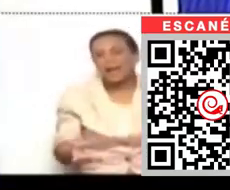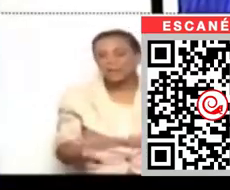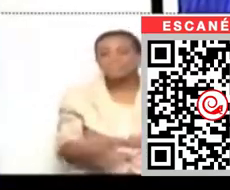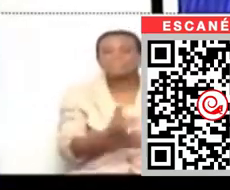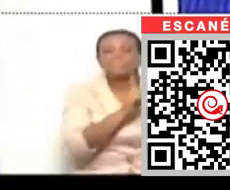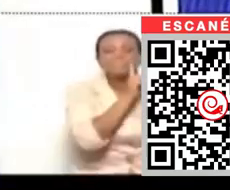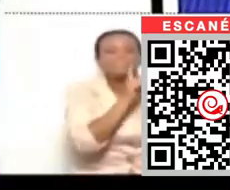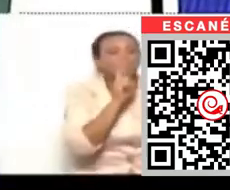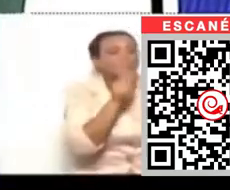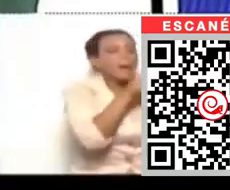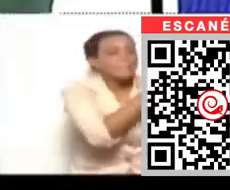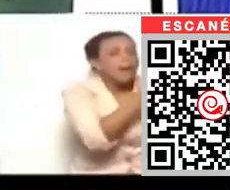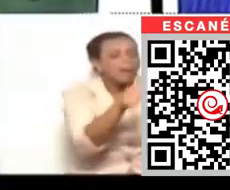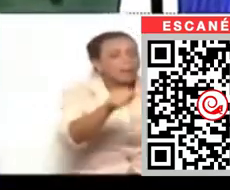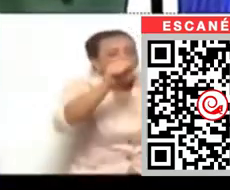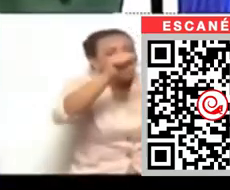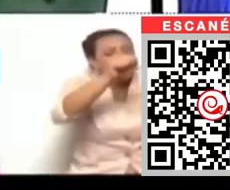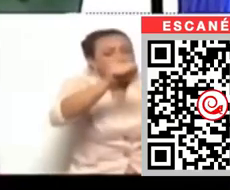por nombre